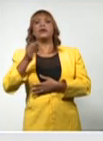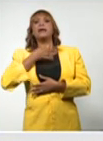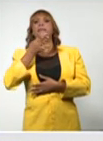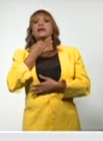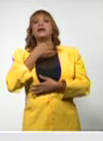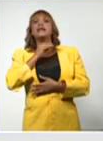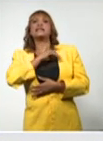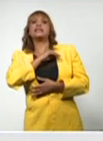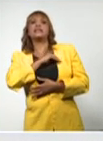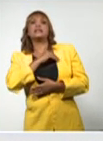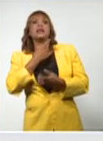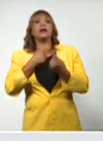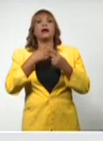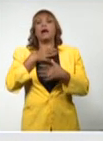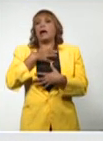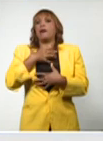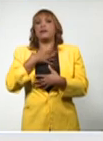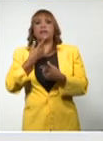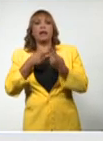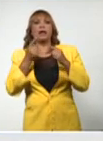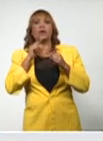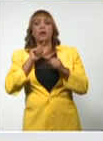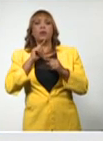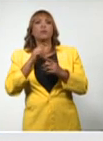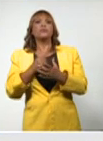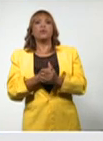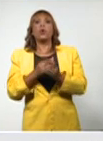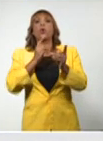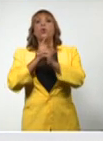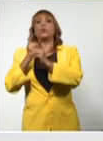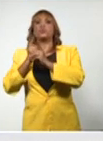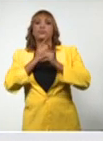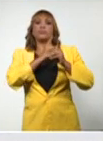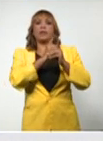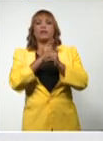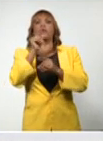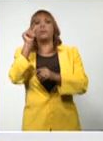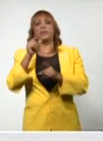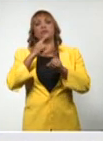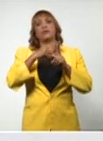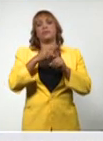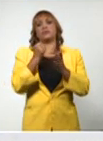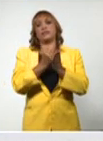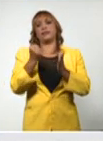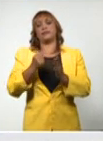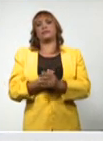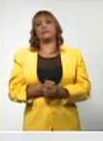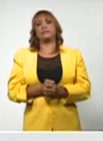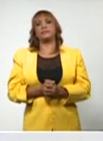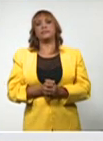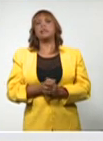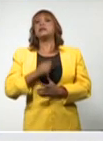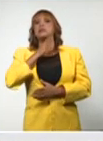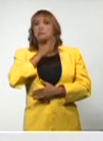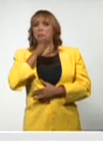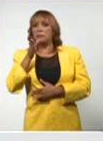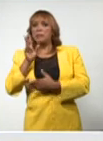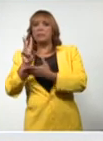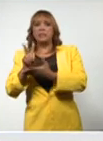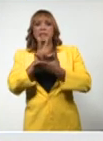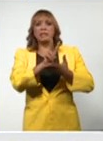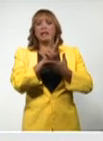síntomas o haber tenido contacto con algún caso positivo. Se visitaron todos